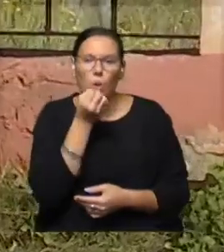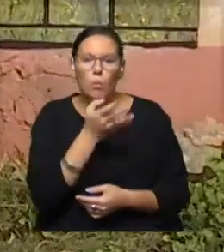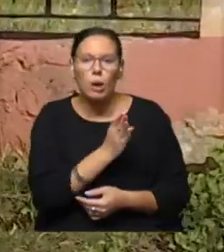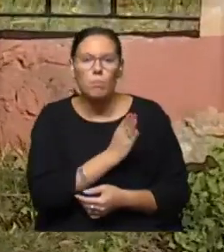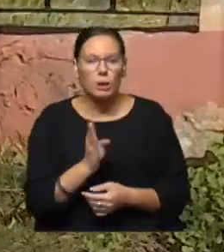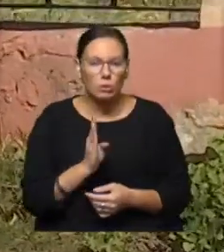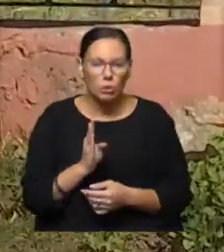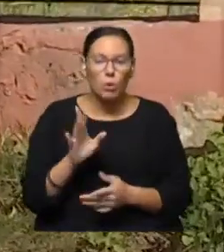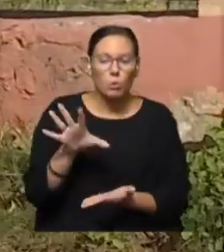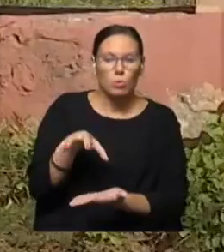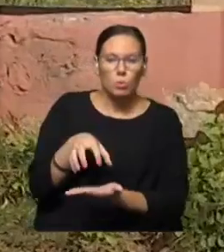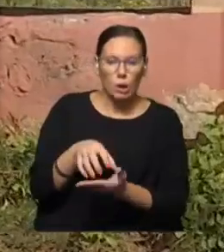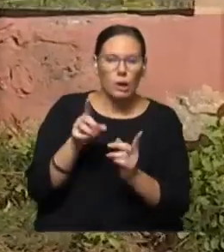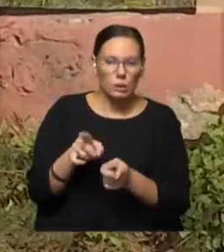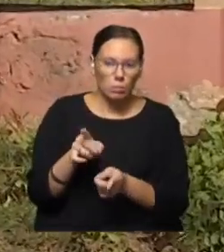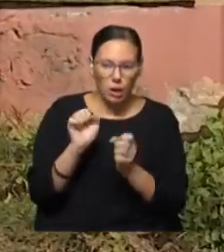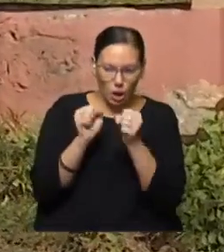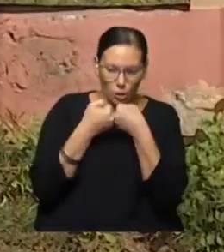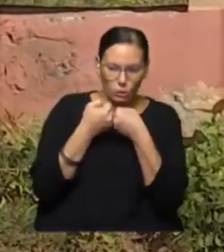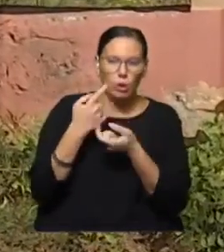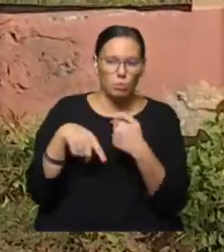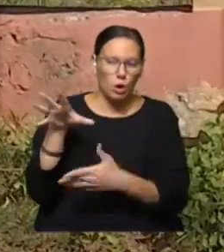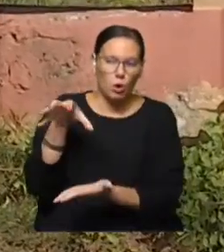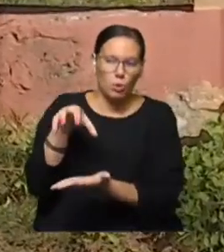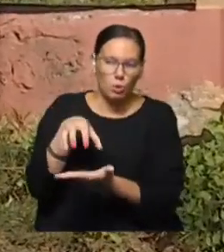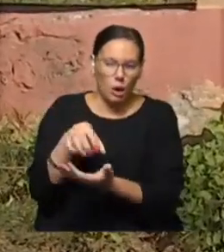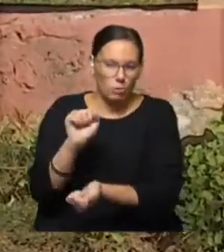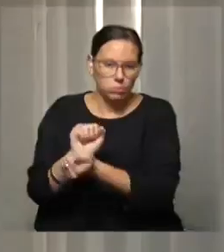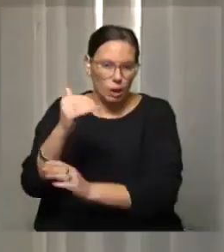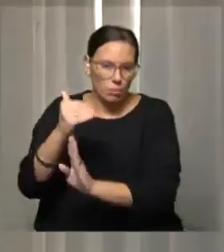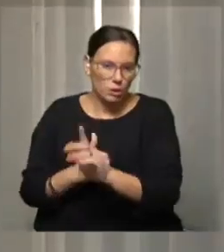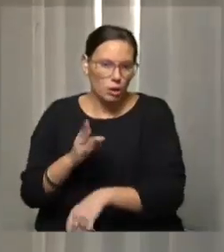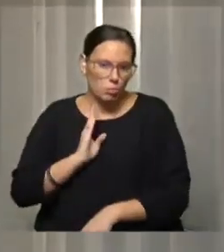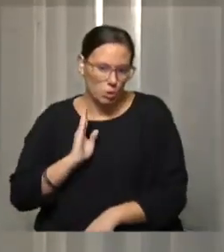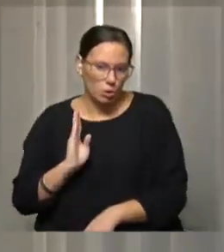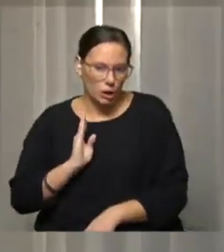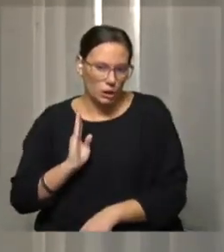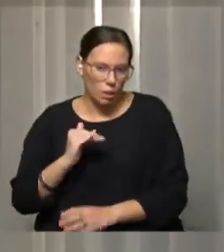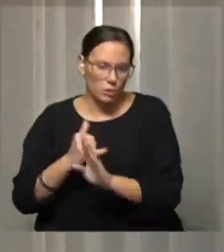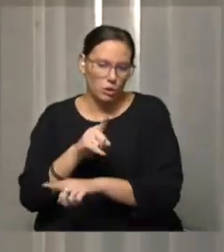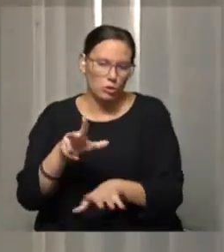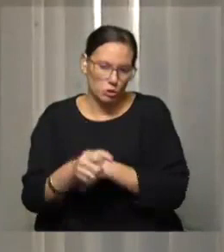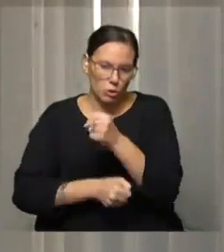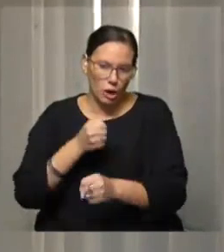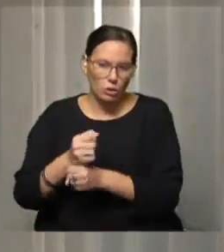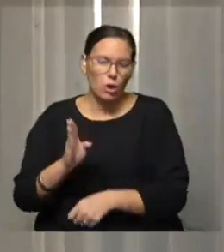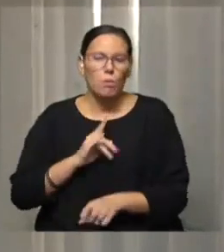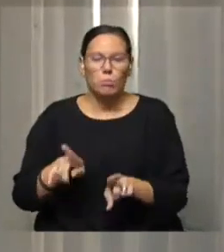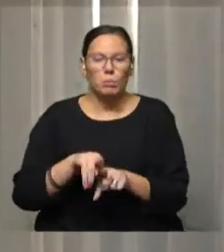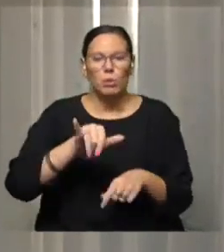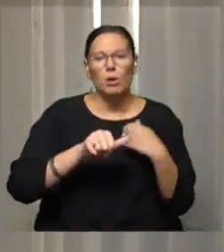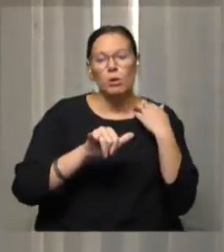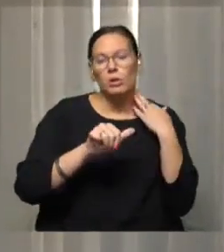también que se mantuvo oculto, pero que fue un lugar de reclusión de menores, mujeres, de aquella época, conjuntamente con el Jaguarón y el